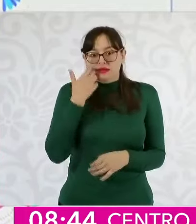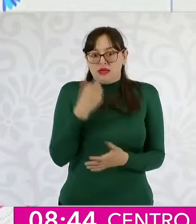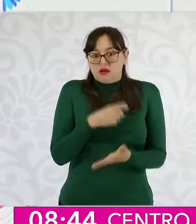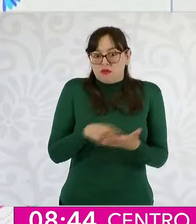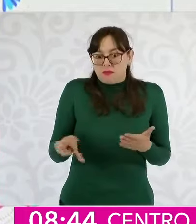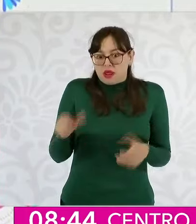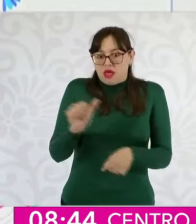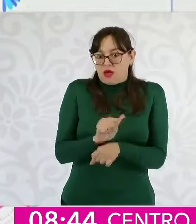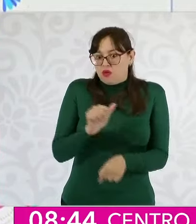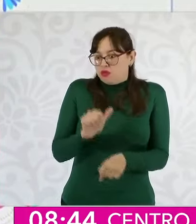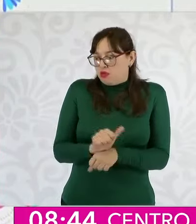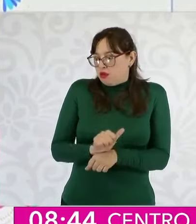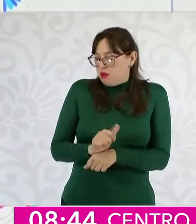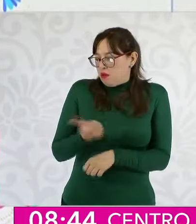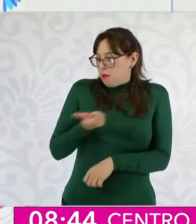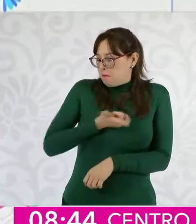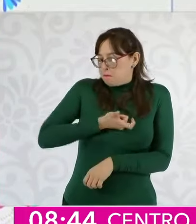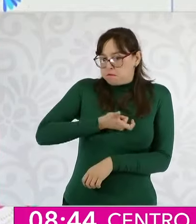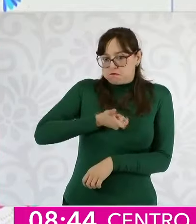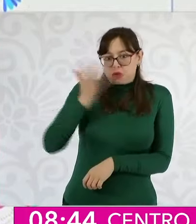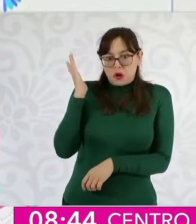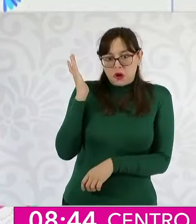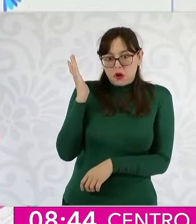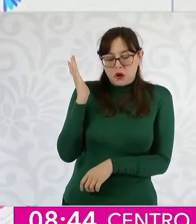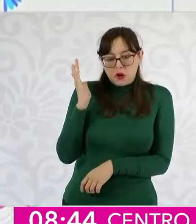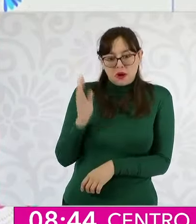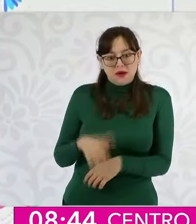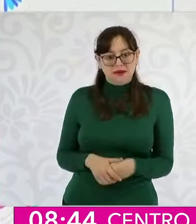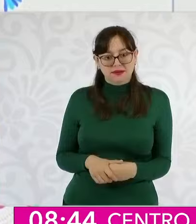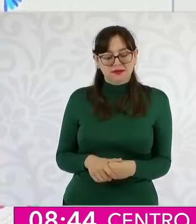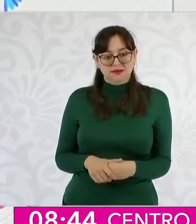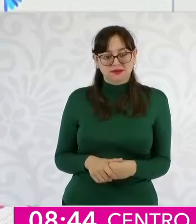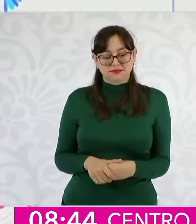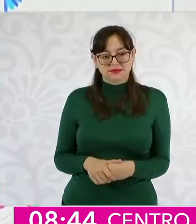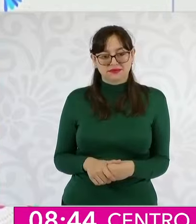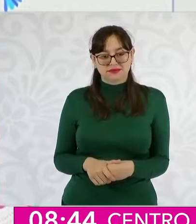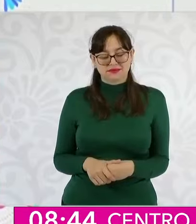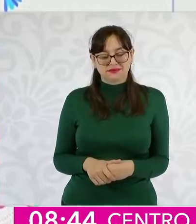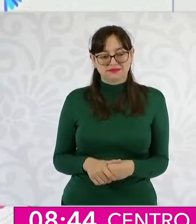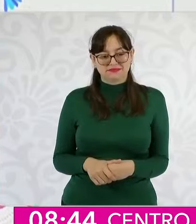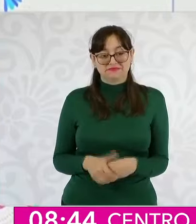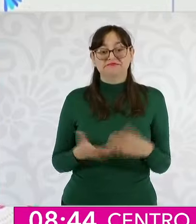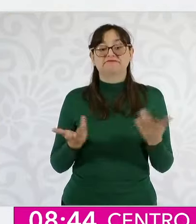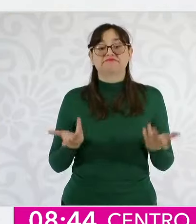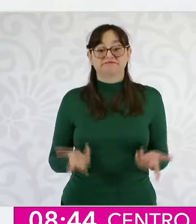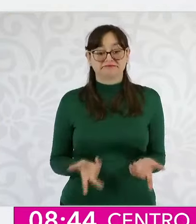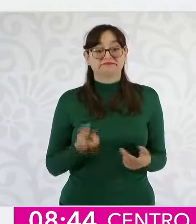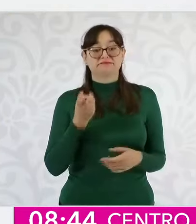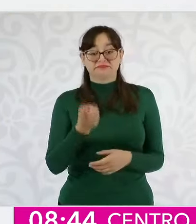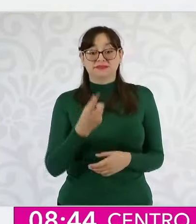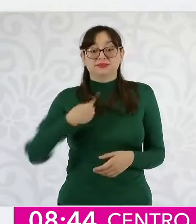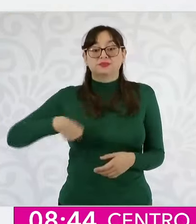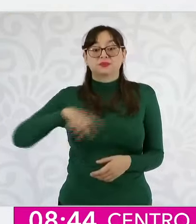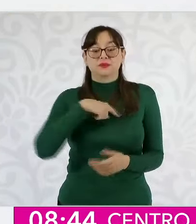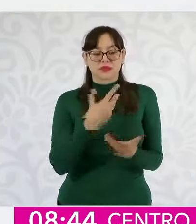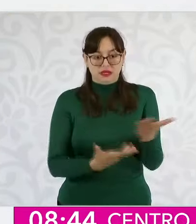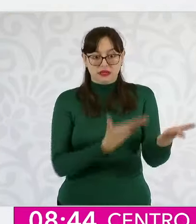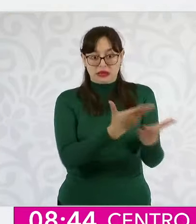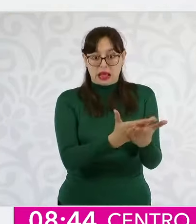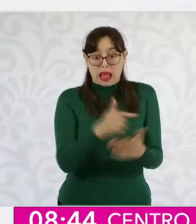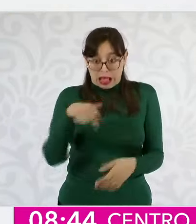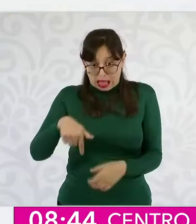vehículo que va a tener un aumento de precio pues inmediato. Entonces, estamos poniendo sobre la